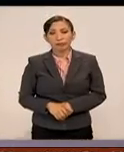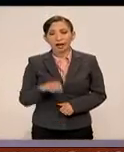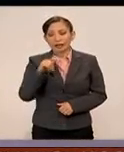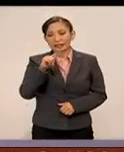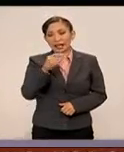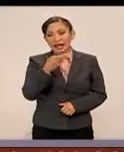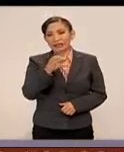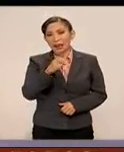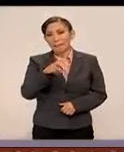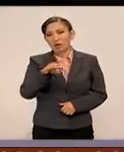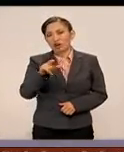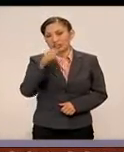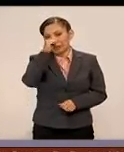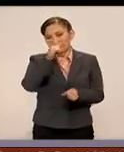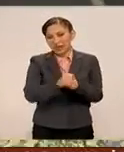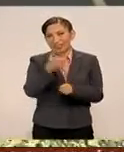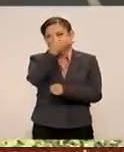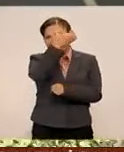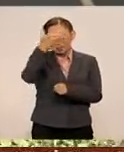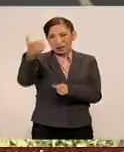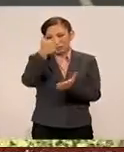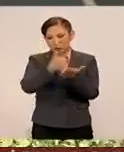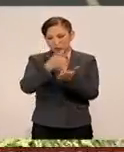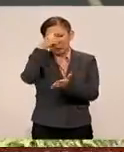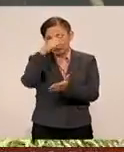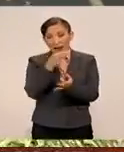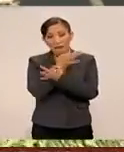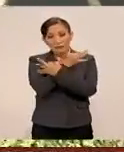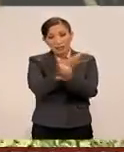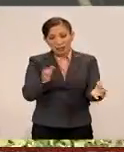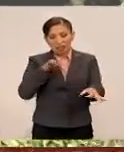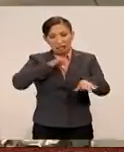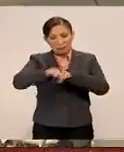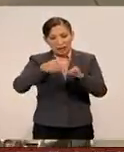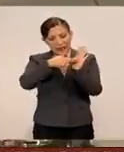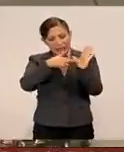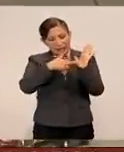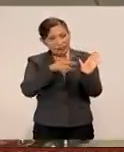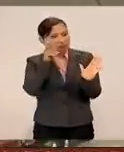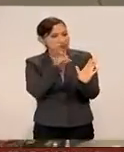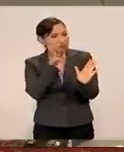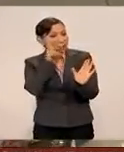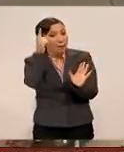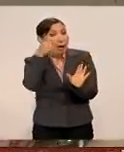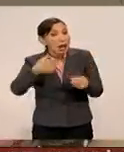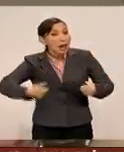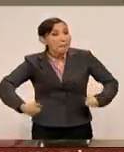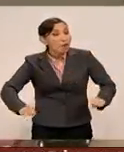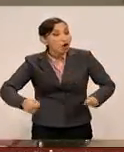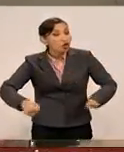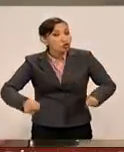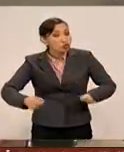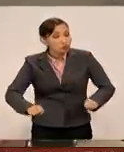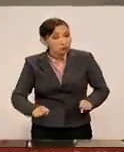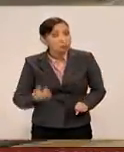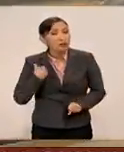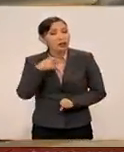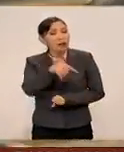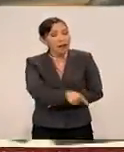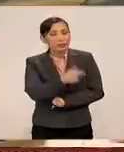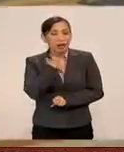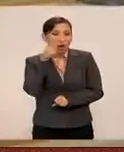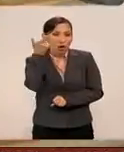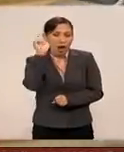Tania Müller, secretaria del Medio Ambiente de la Ciudad de México, informó que trabaja en una norma de verificación para las motocicletas, la cual